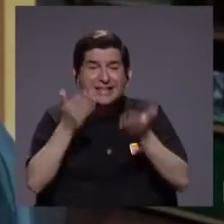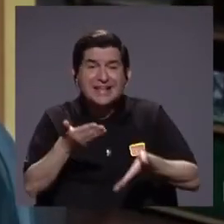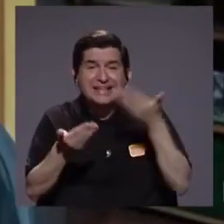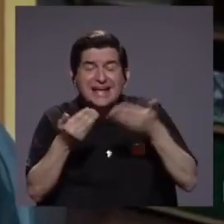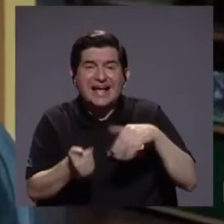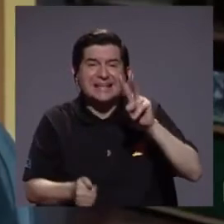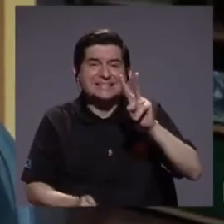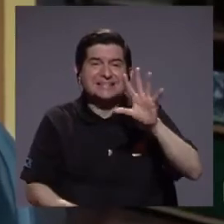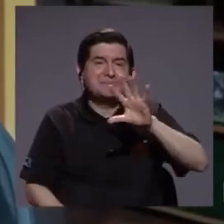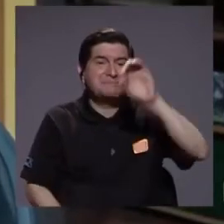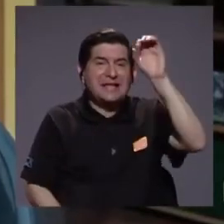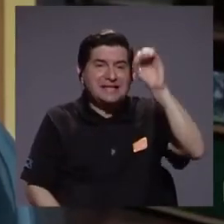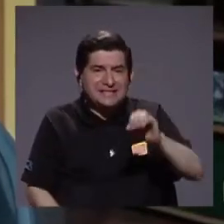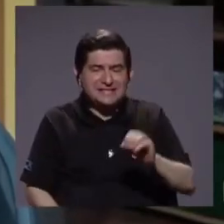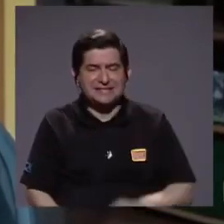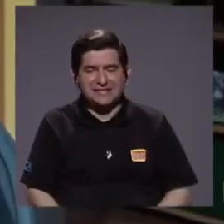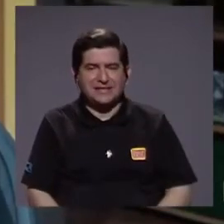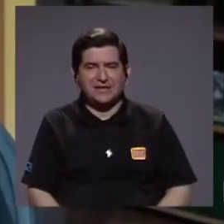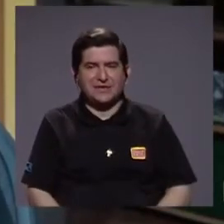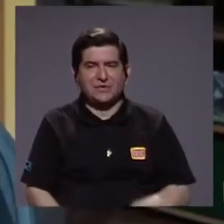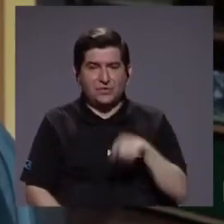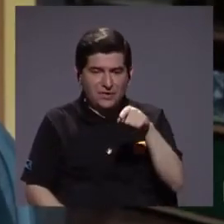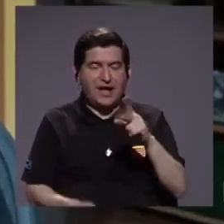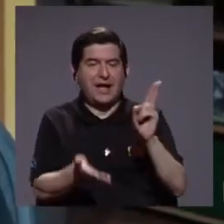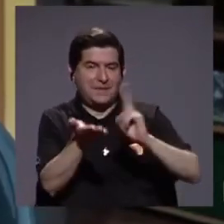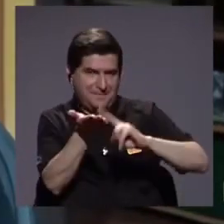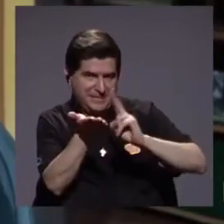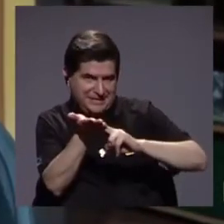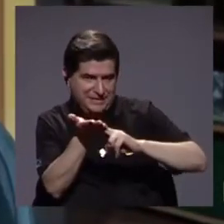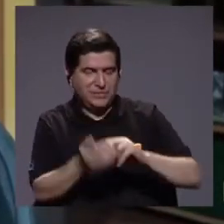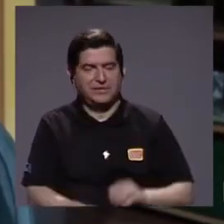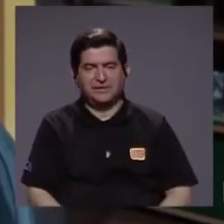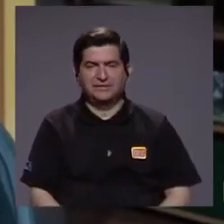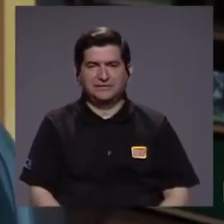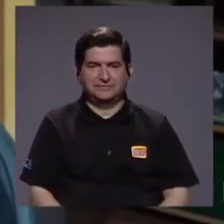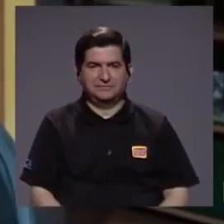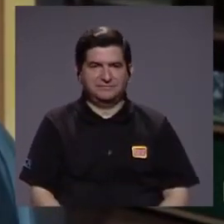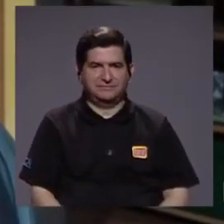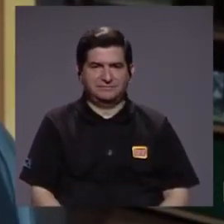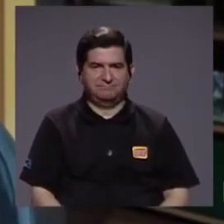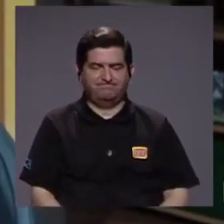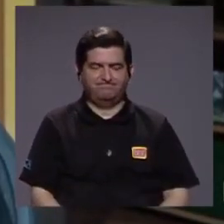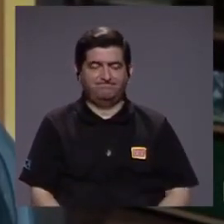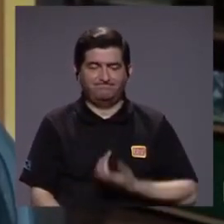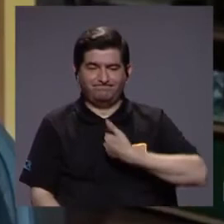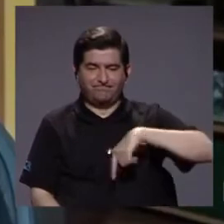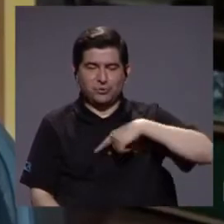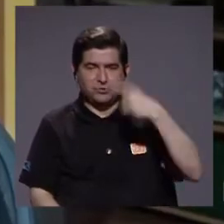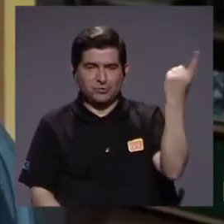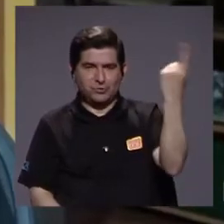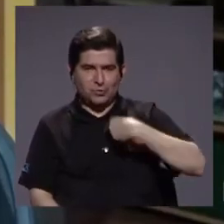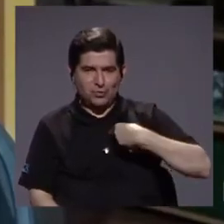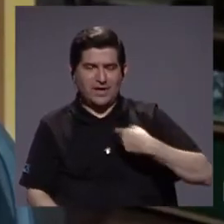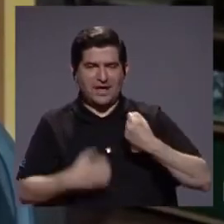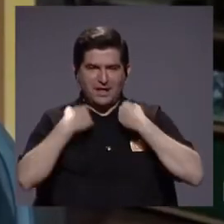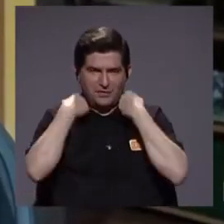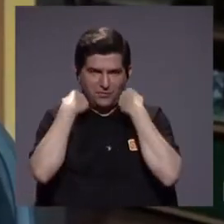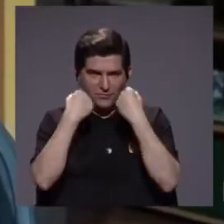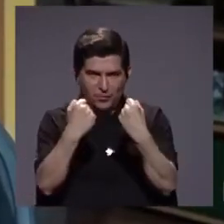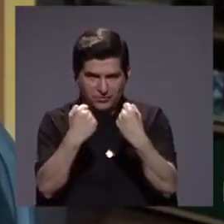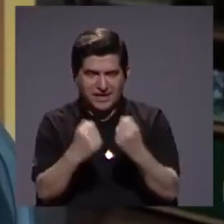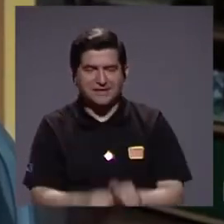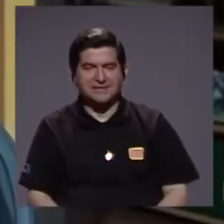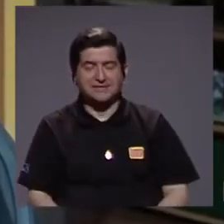el 25% de la matrícula. Definitivamente nos obliga a fortalecer a